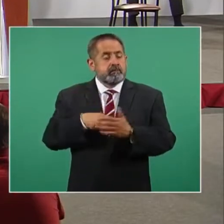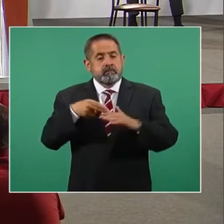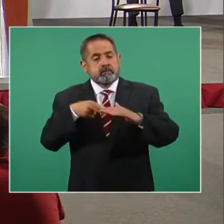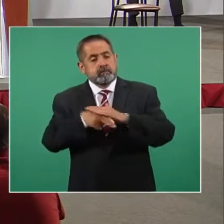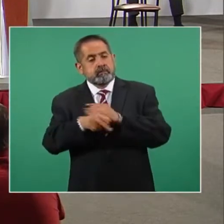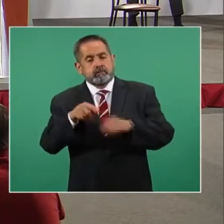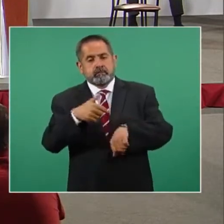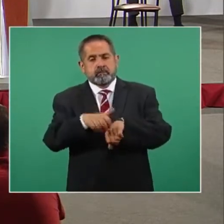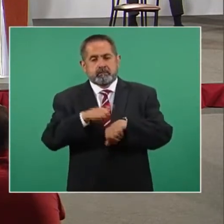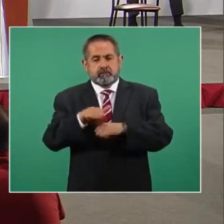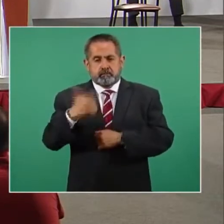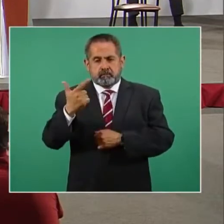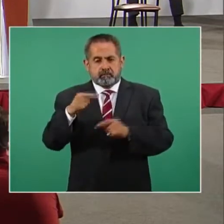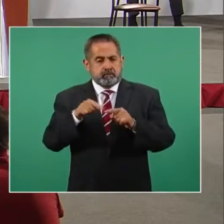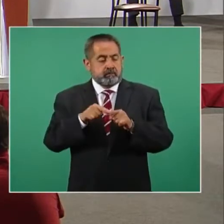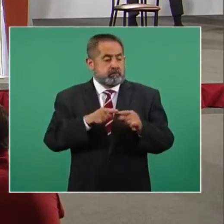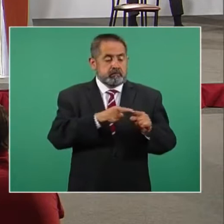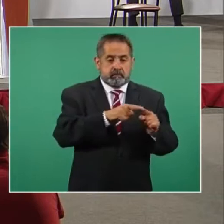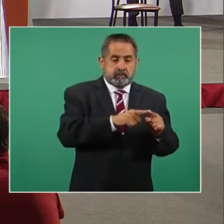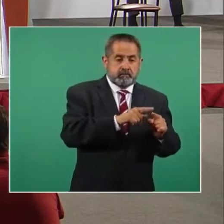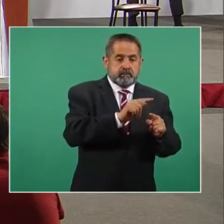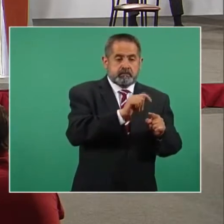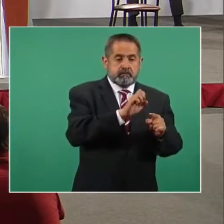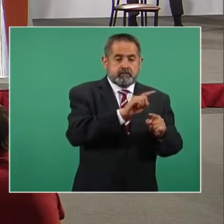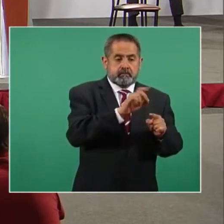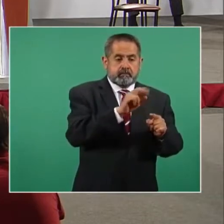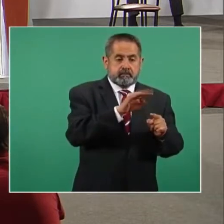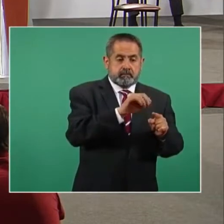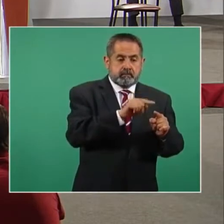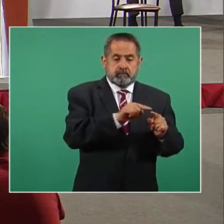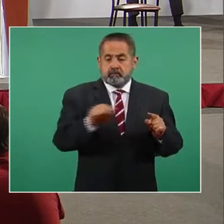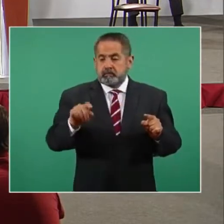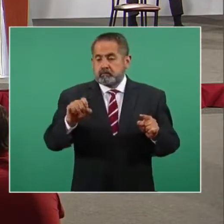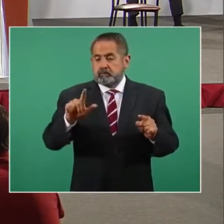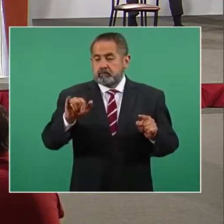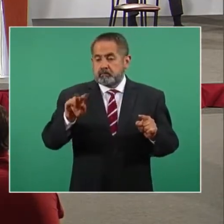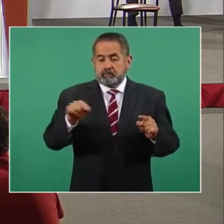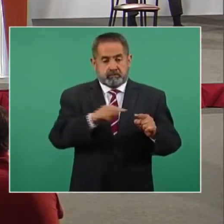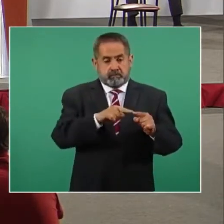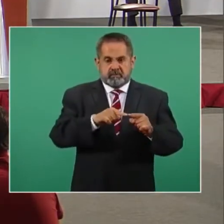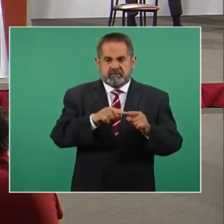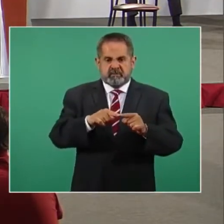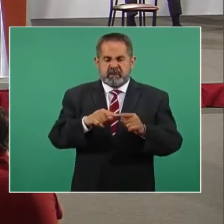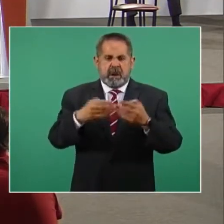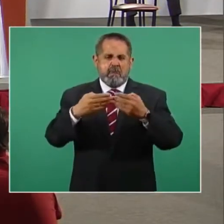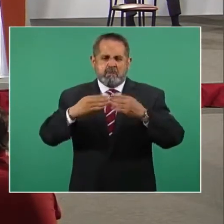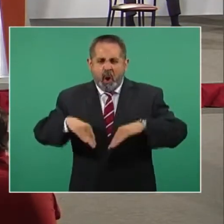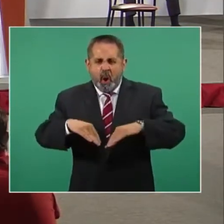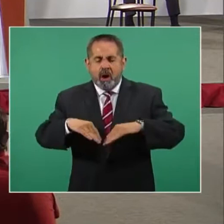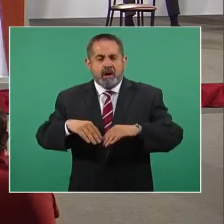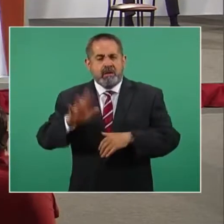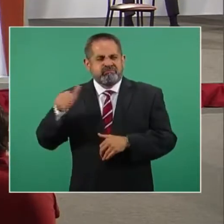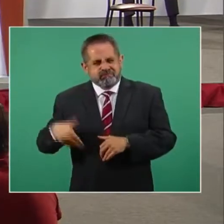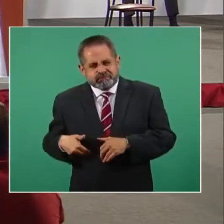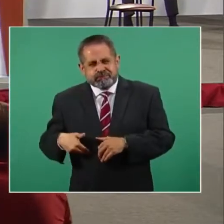entre las estaciones Olivo y Texonco, ocurrió este lamentable incidente